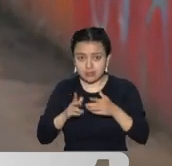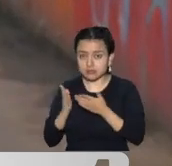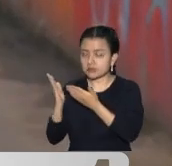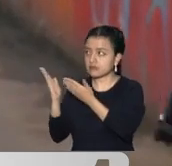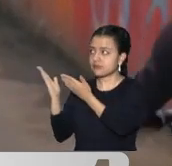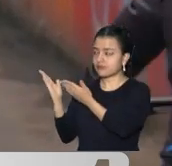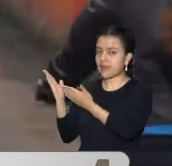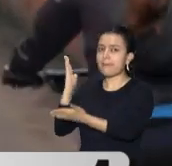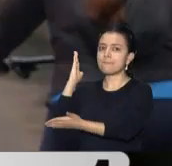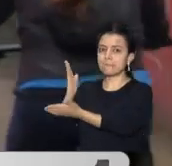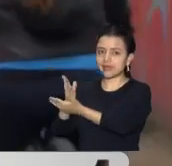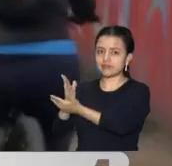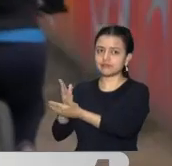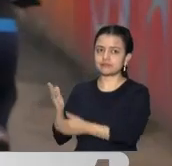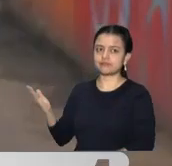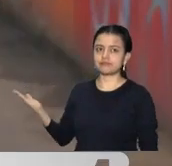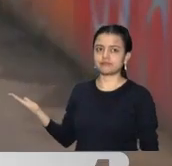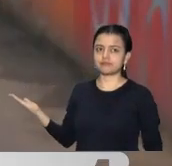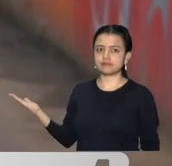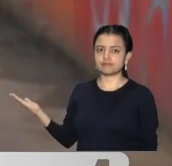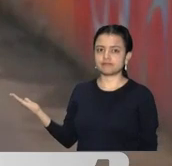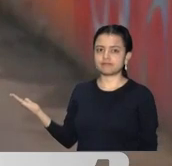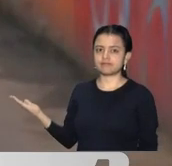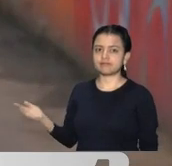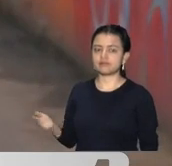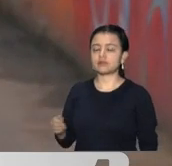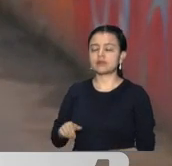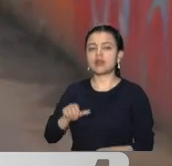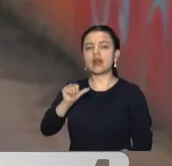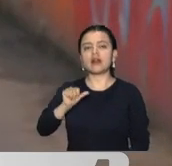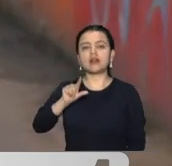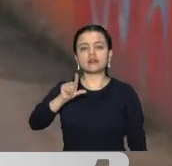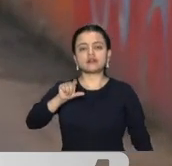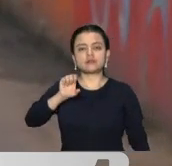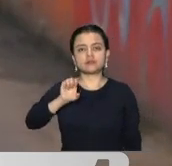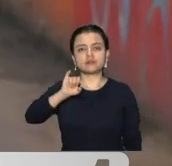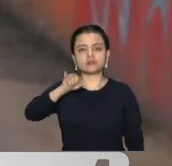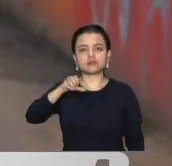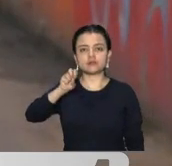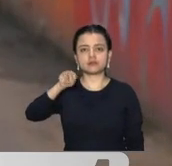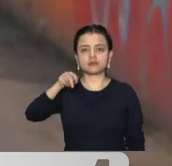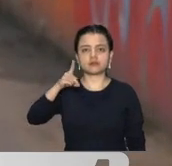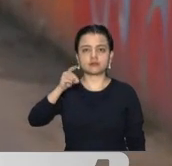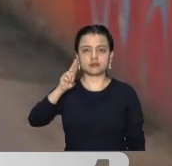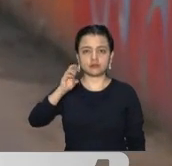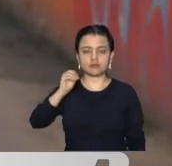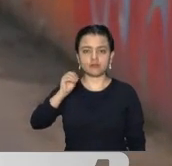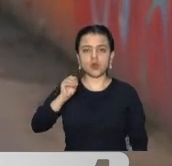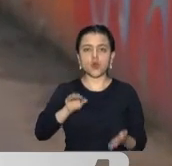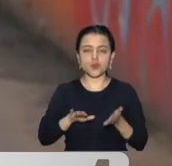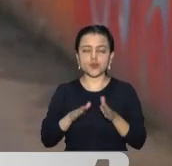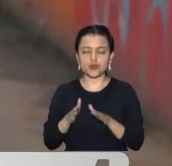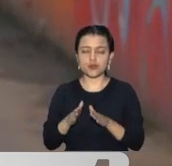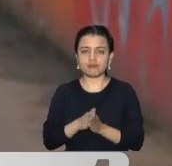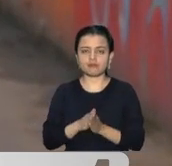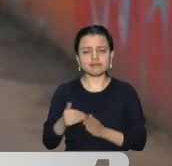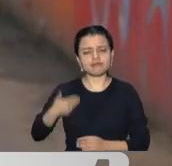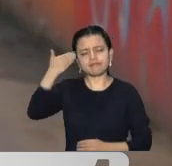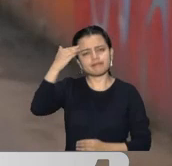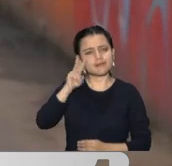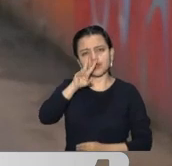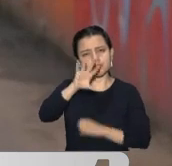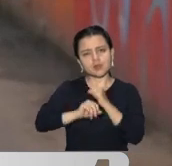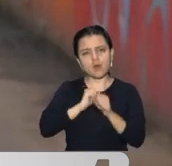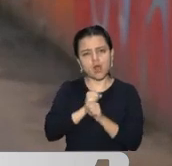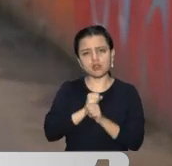el lamentable hecho, la pérdida de la vida de Alejandro Cardozo, un joven de 25 años de edad, quien se movilizaba por esta